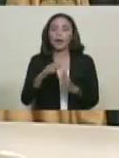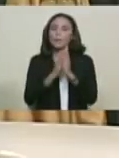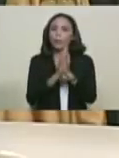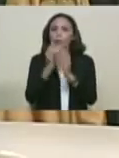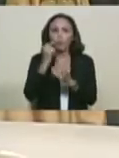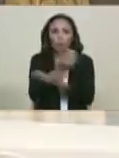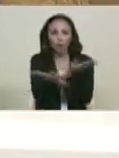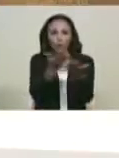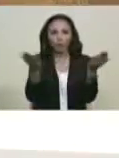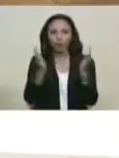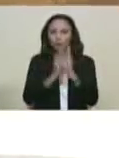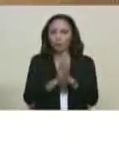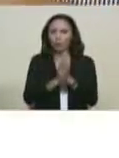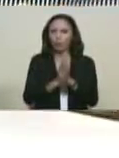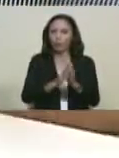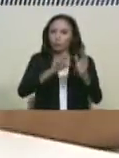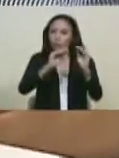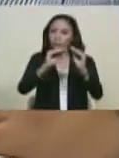país